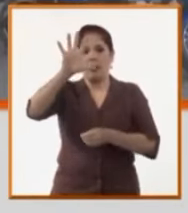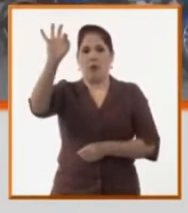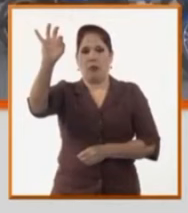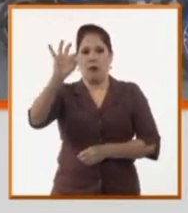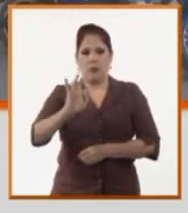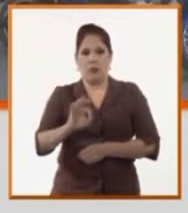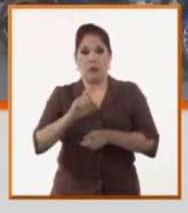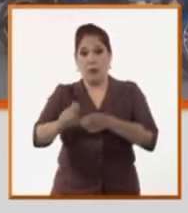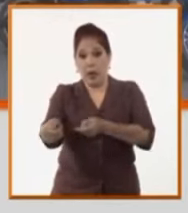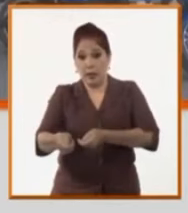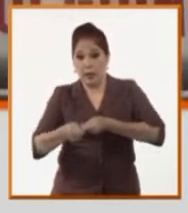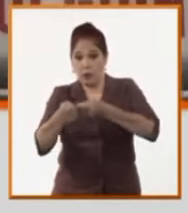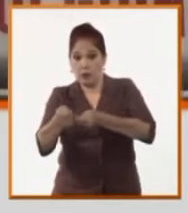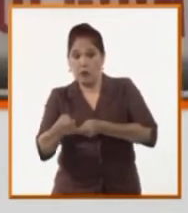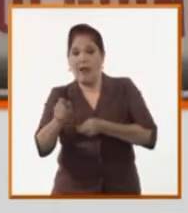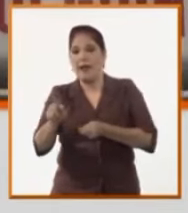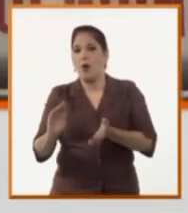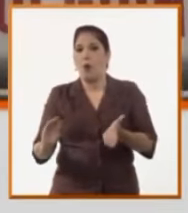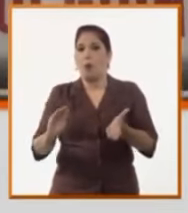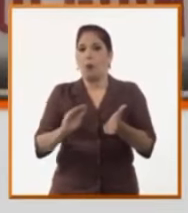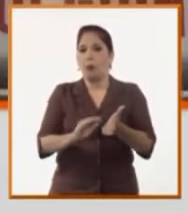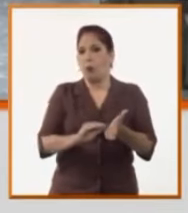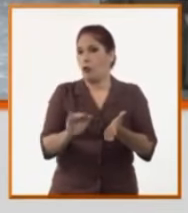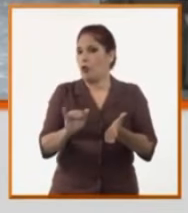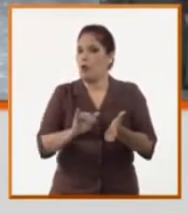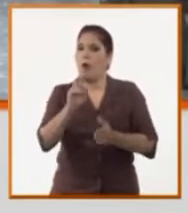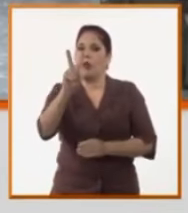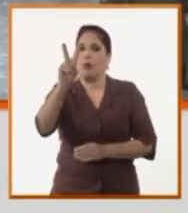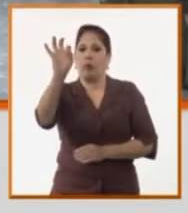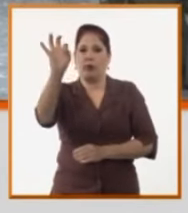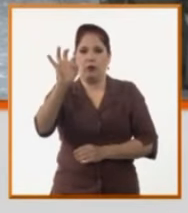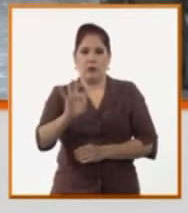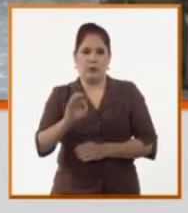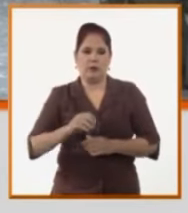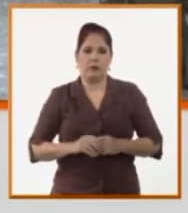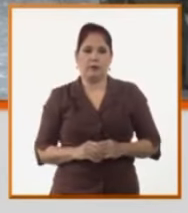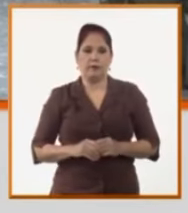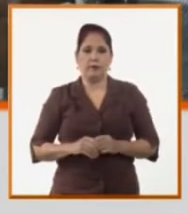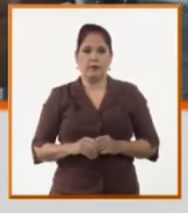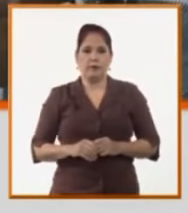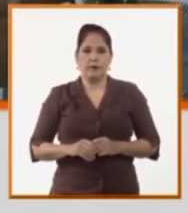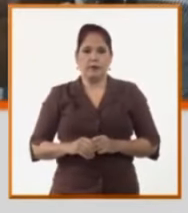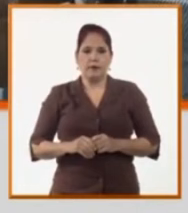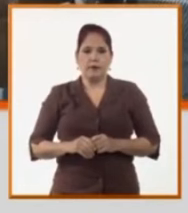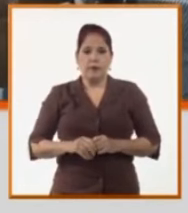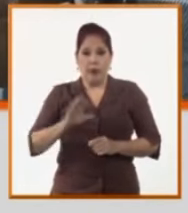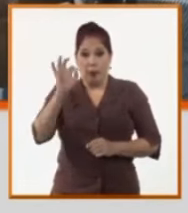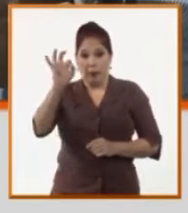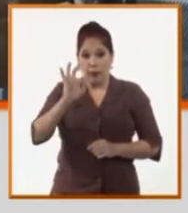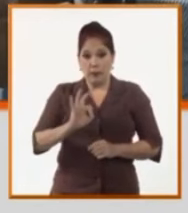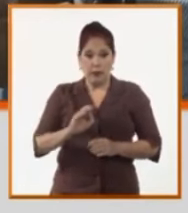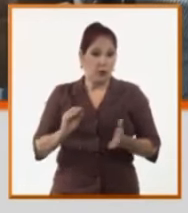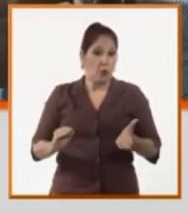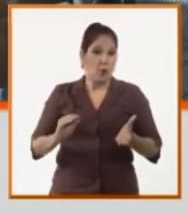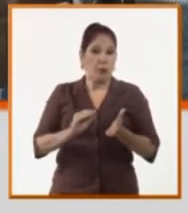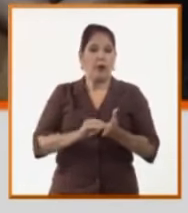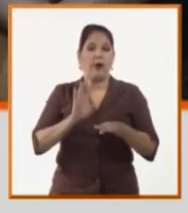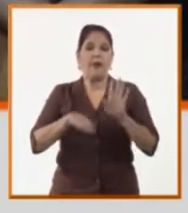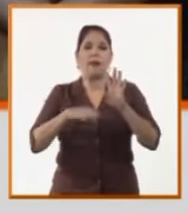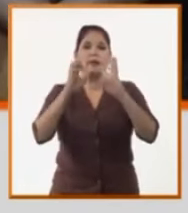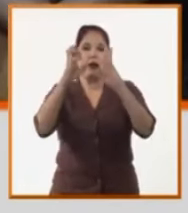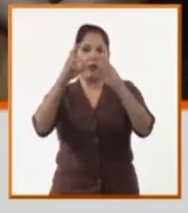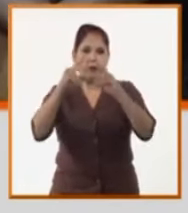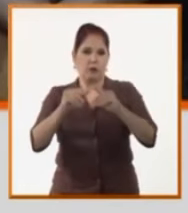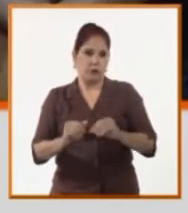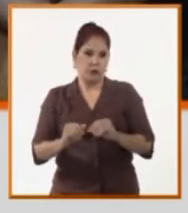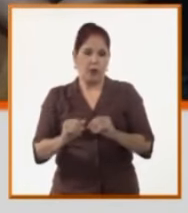del sector agropecuario ellos aplican un un 2% este por se aplica al resultado que se